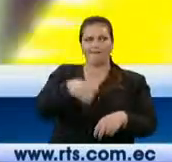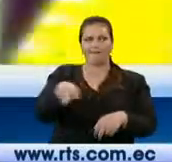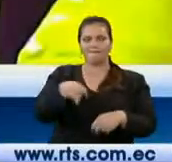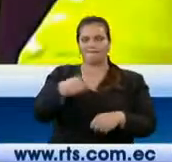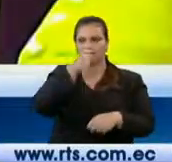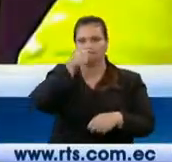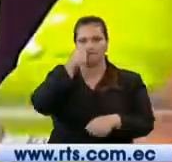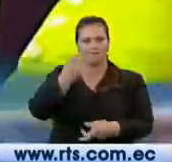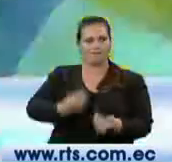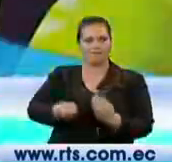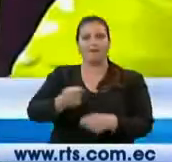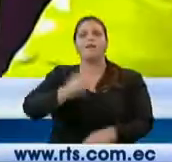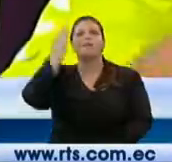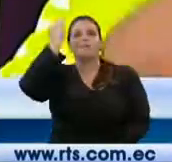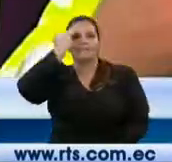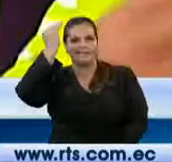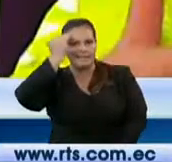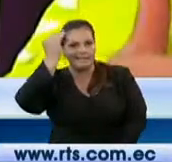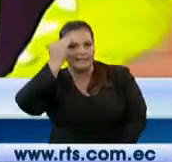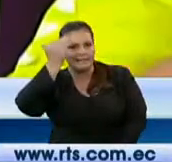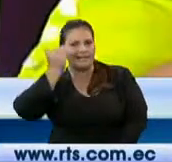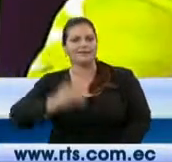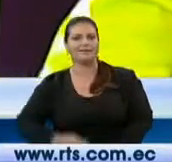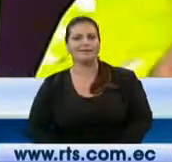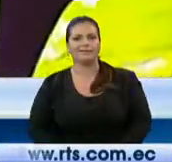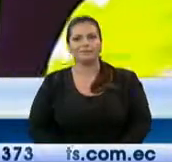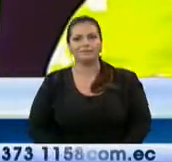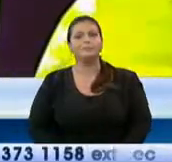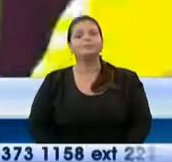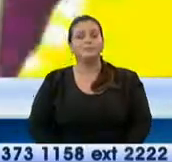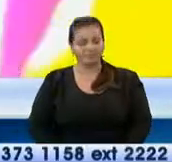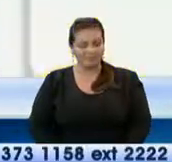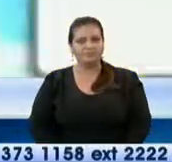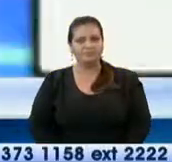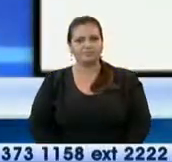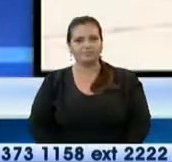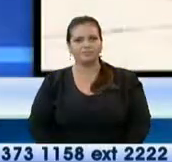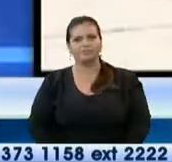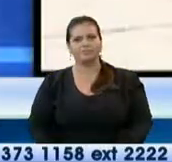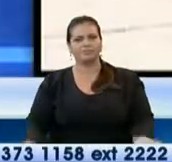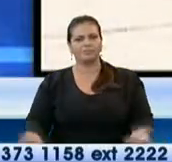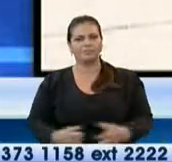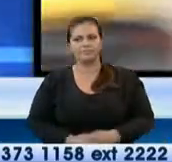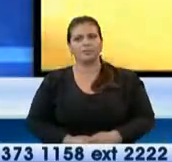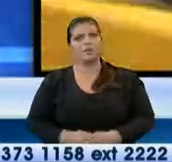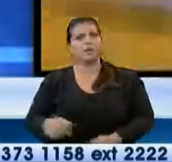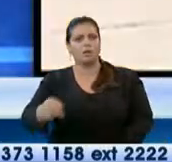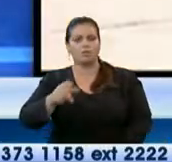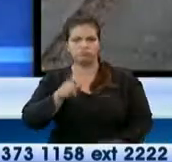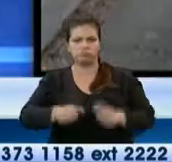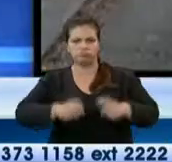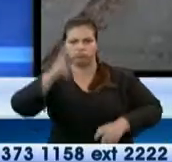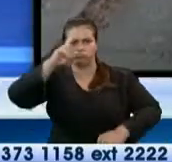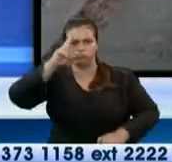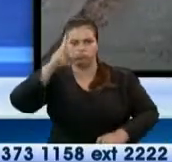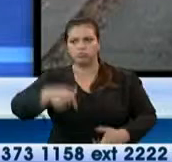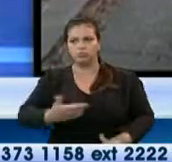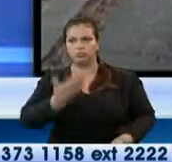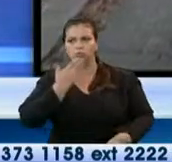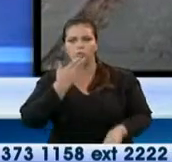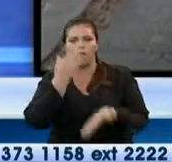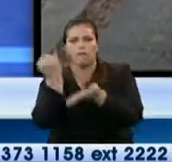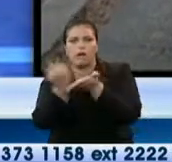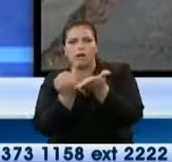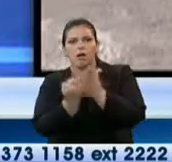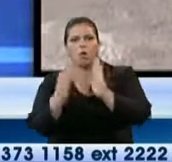que ellos están adoptando, que según ellos a nosotros nos están mareándonos, es realizar símbolos